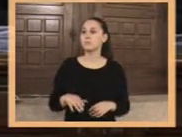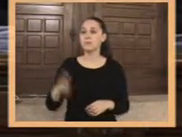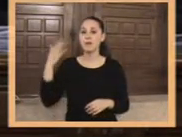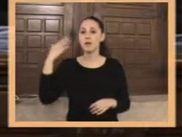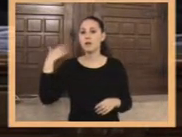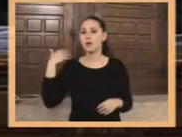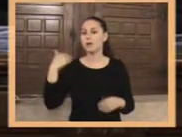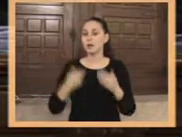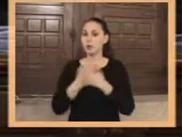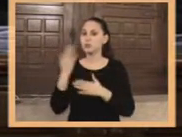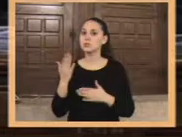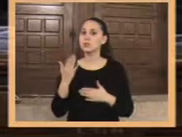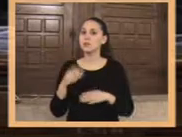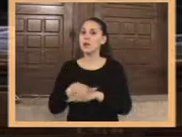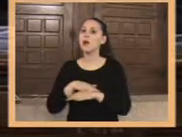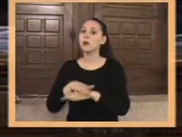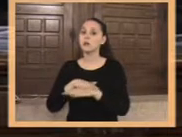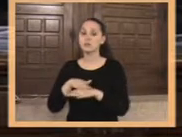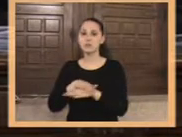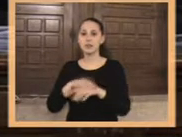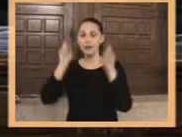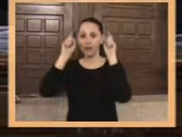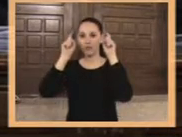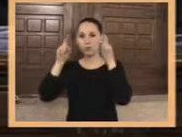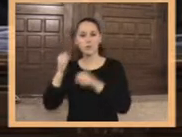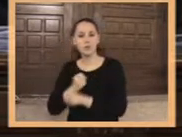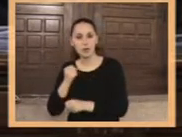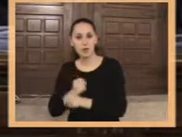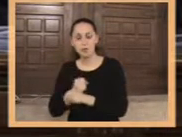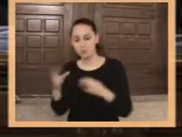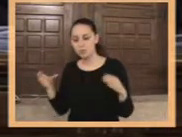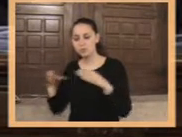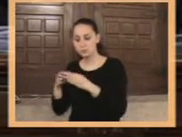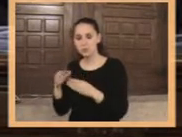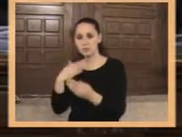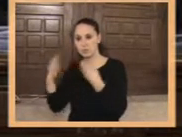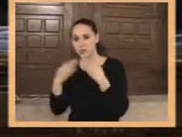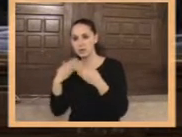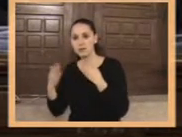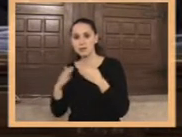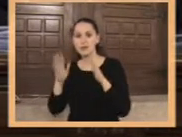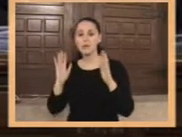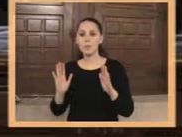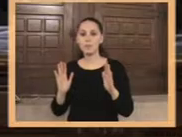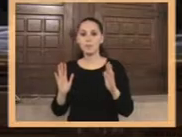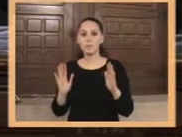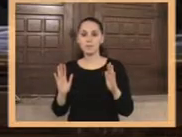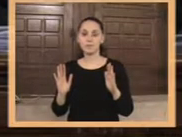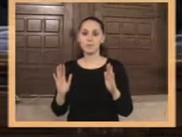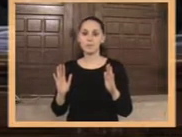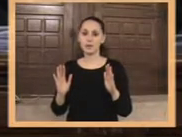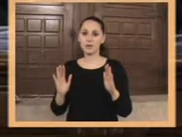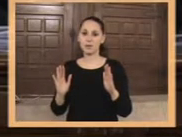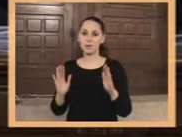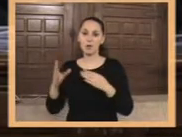con la consejera de Educación y Empleo, pues ya le trasladé, porque uno de nuestros objetivos es que fuese sede de servicios educativos, como así también